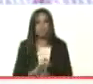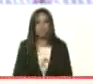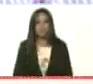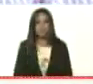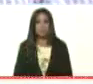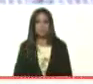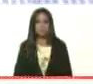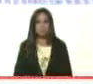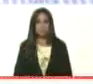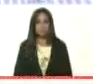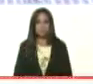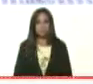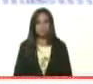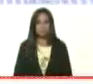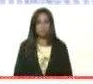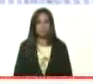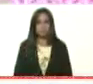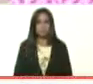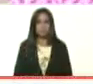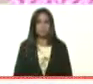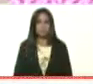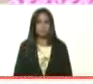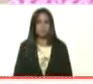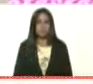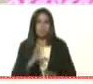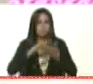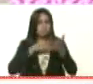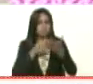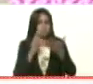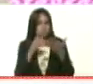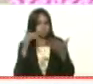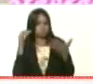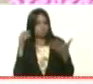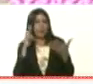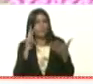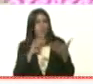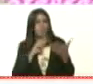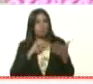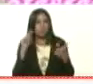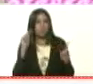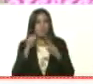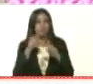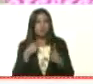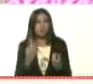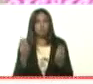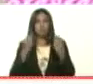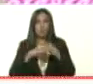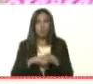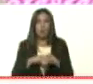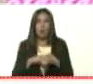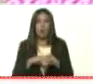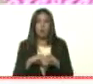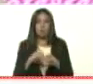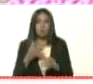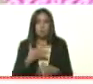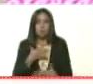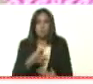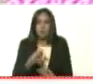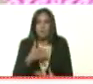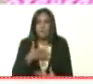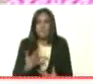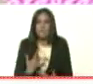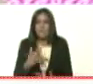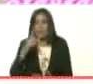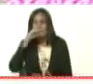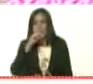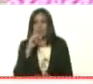grandísima. No sé quién calculó esta meta tan grande. Estoy de acuerdo con esta aspiración. En el